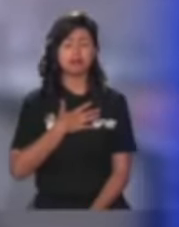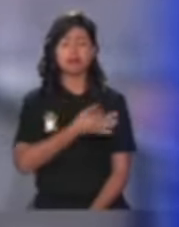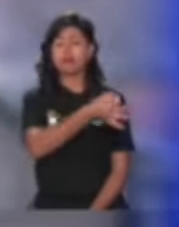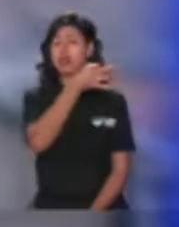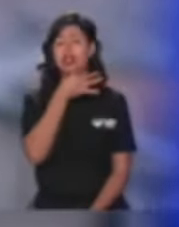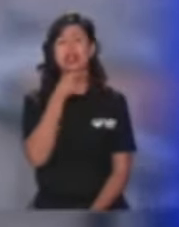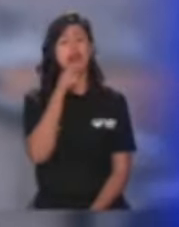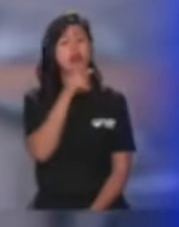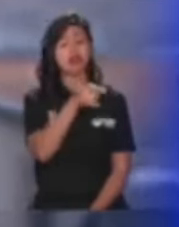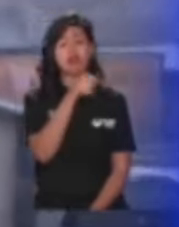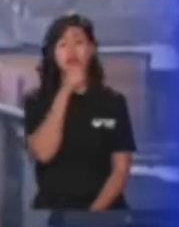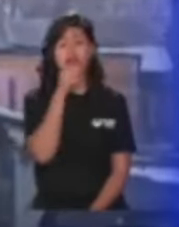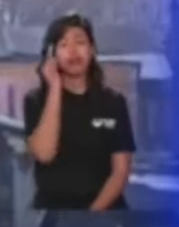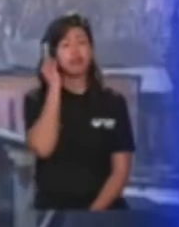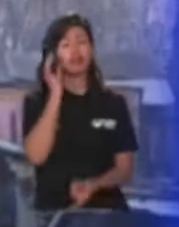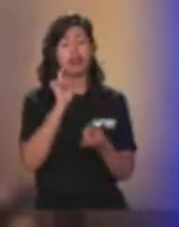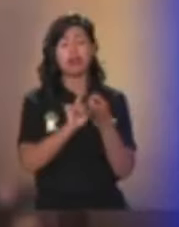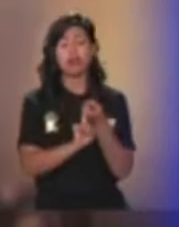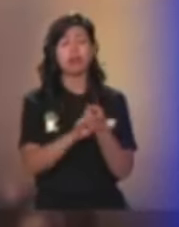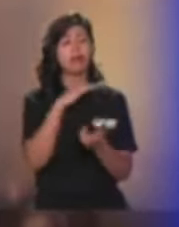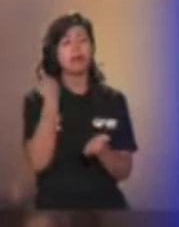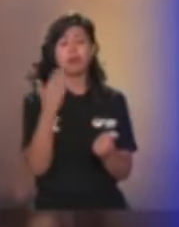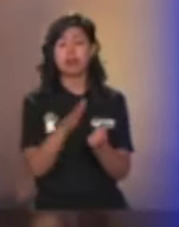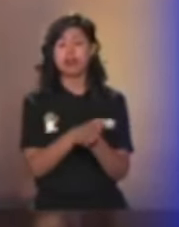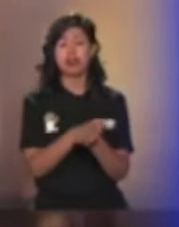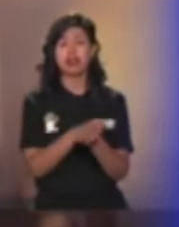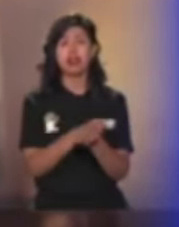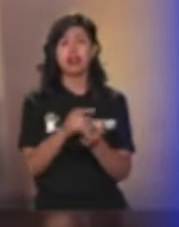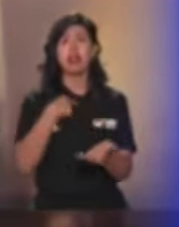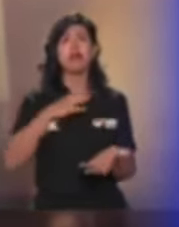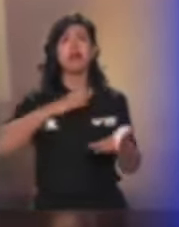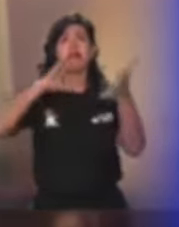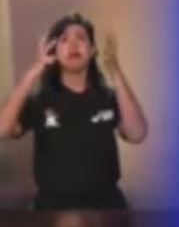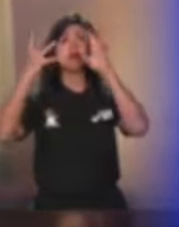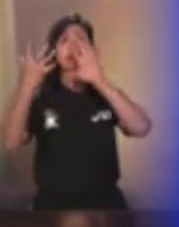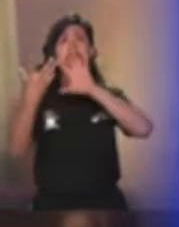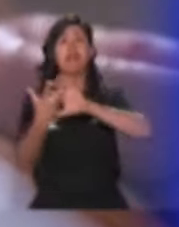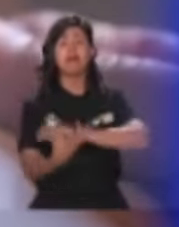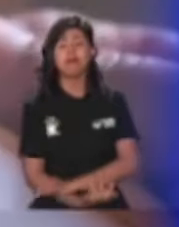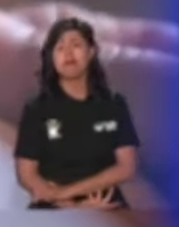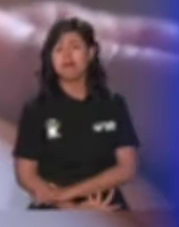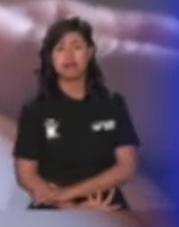tu hija está muerta, falleció. Se me vino el mundo abajo.